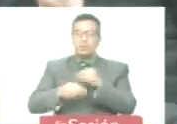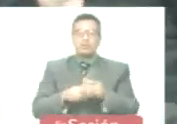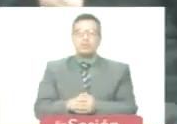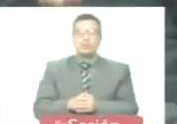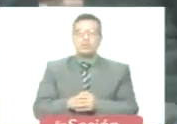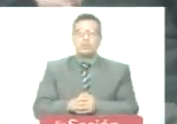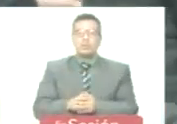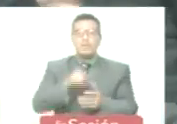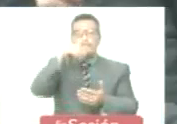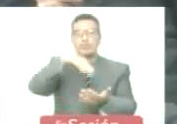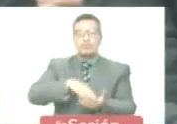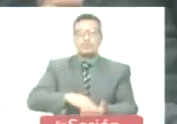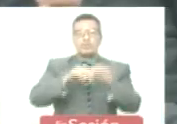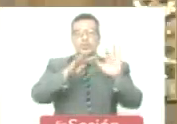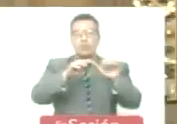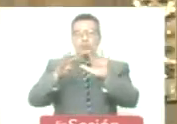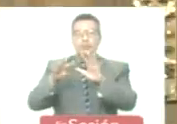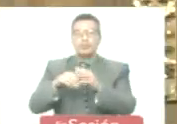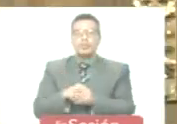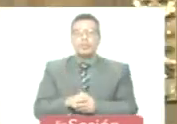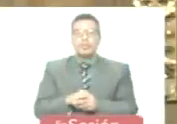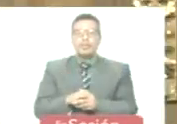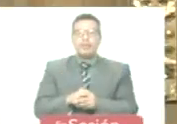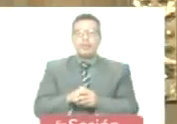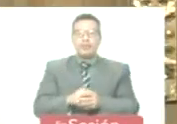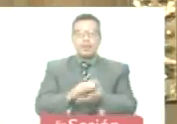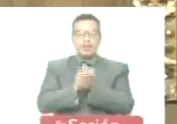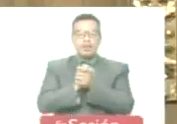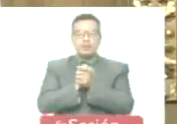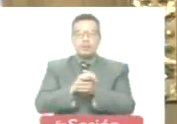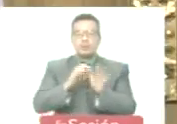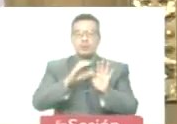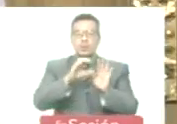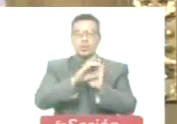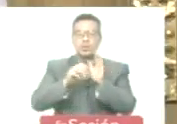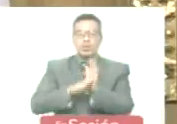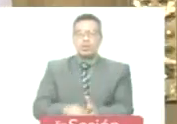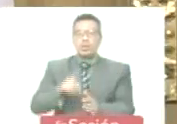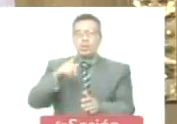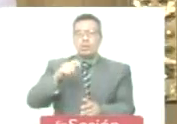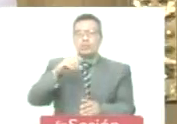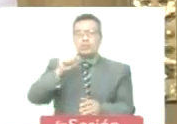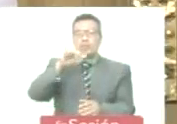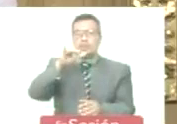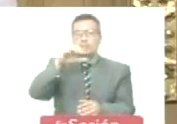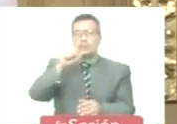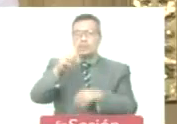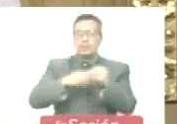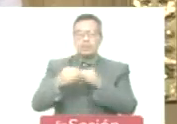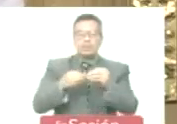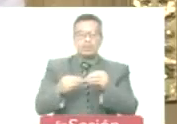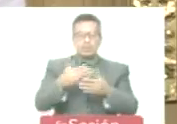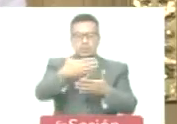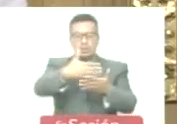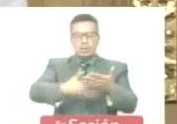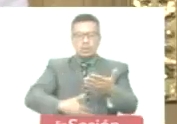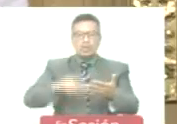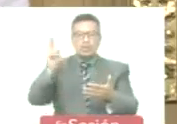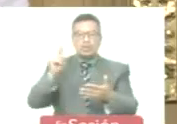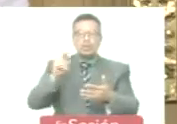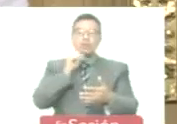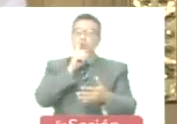en 1999 el camarada constituyente Otaiza hacía la propuesta de que la República